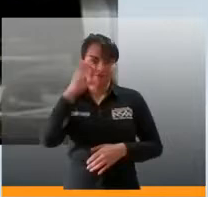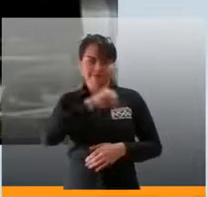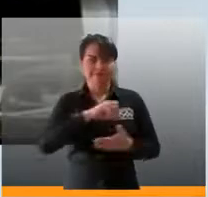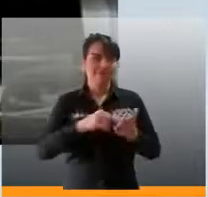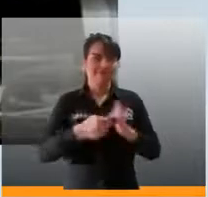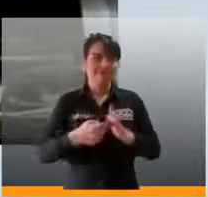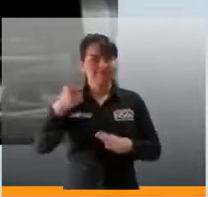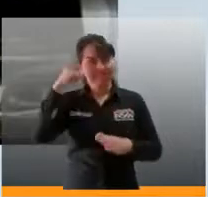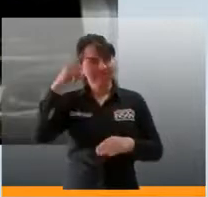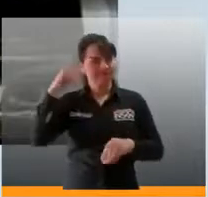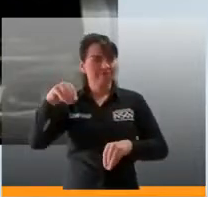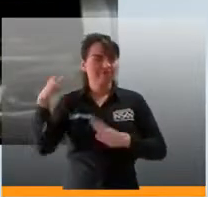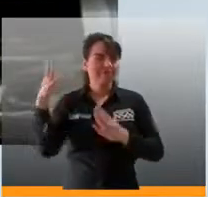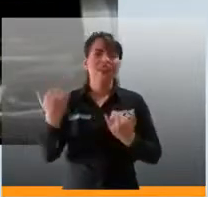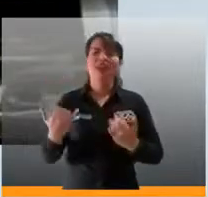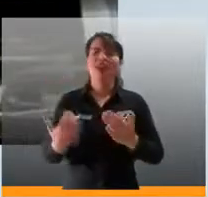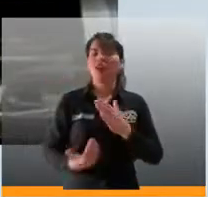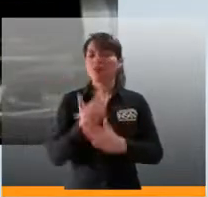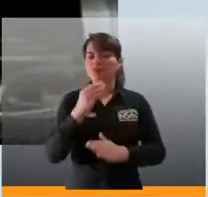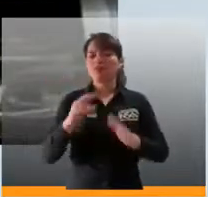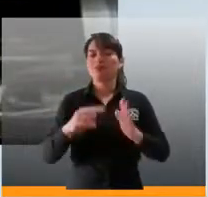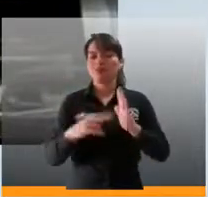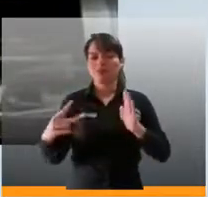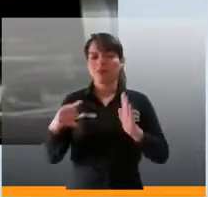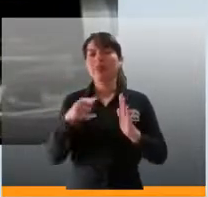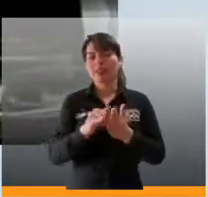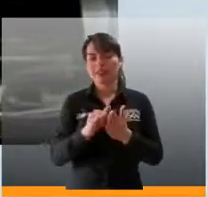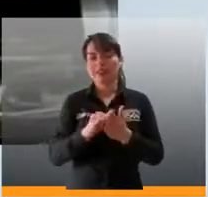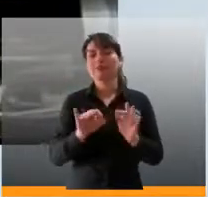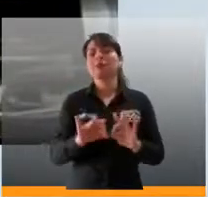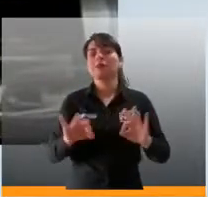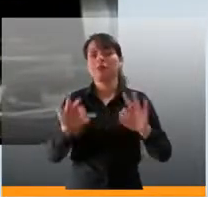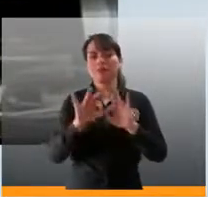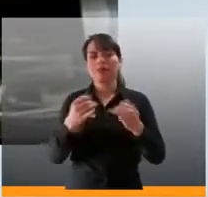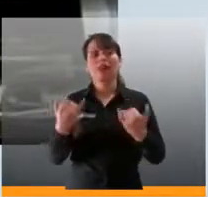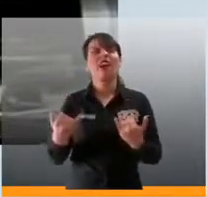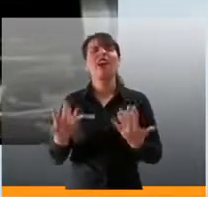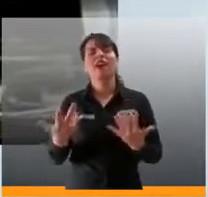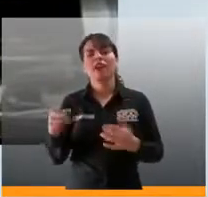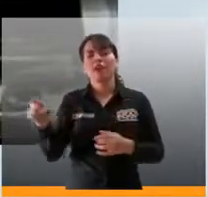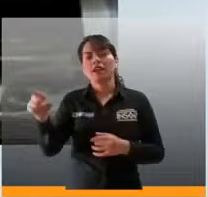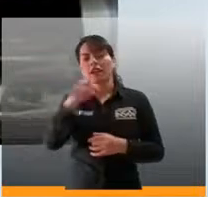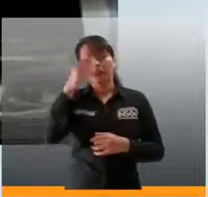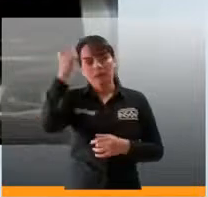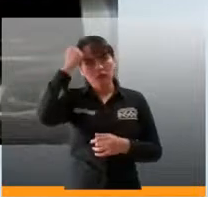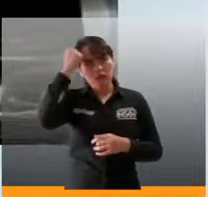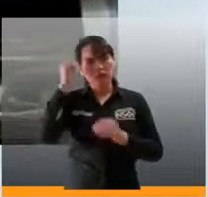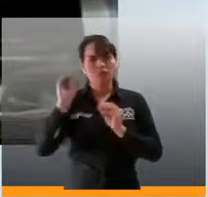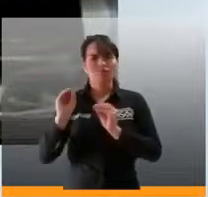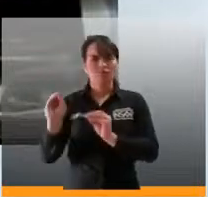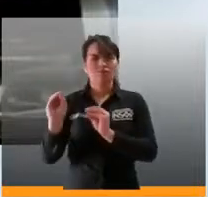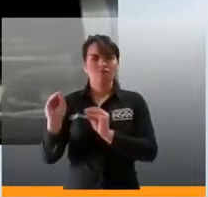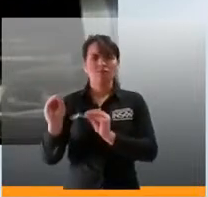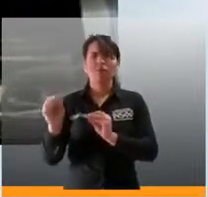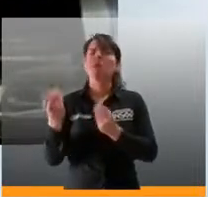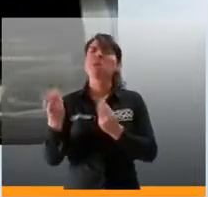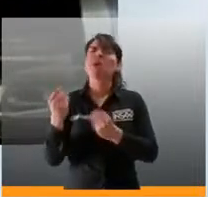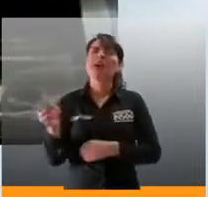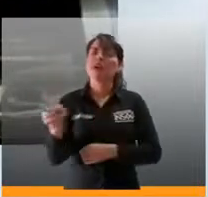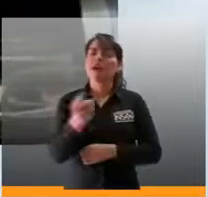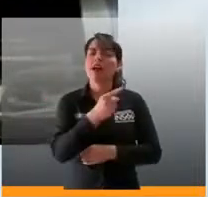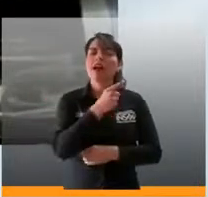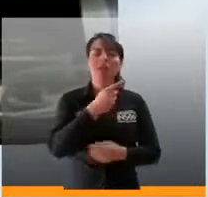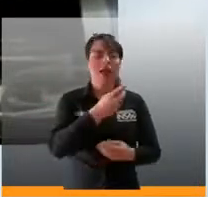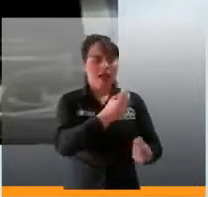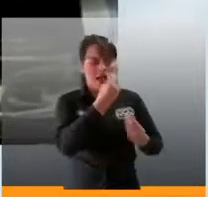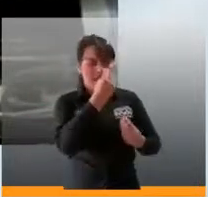superado. Viene ahora el gran reto de la formación de los docentes para que no solamente aprendan a manejar de una